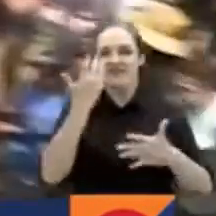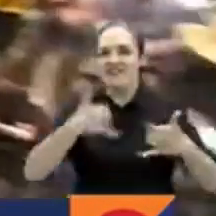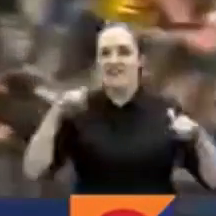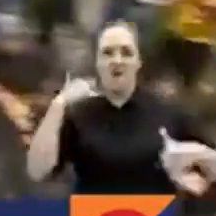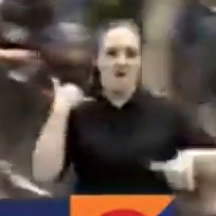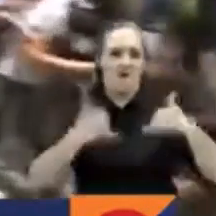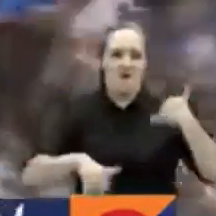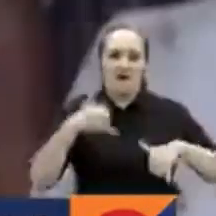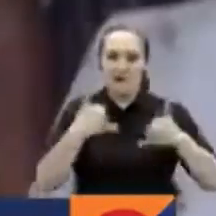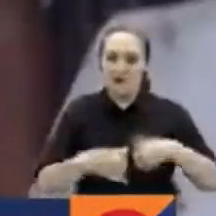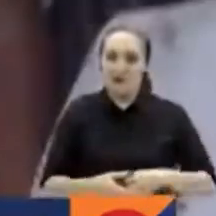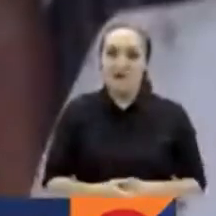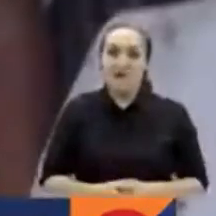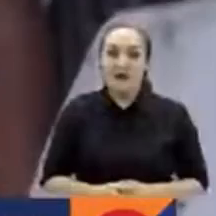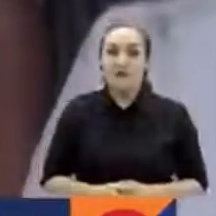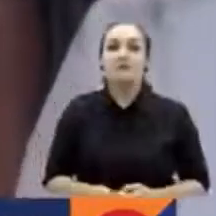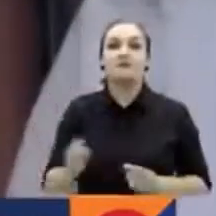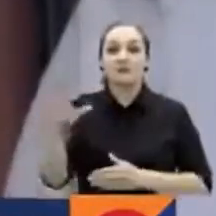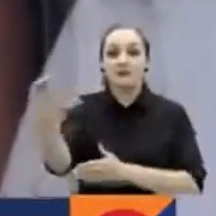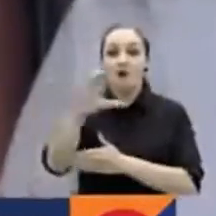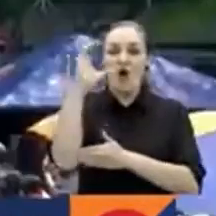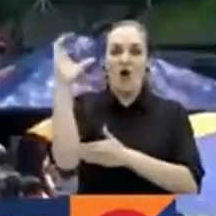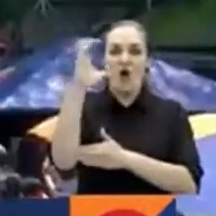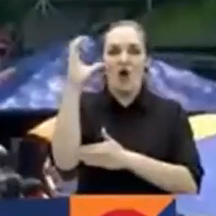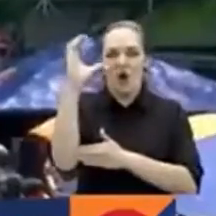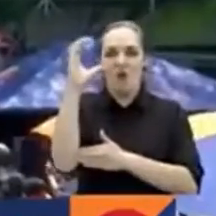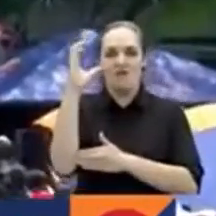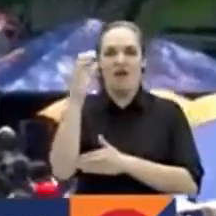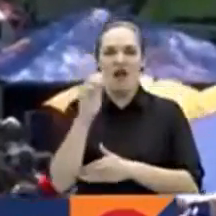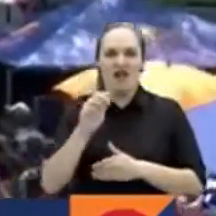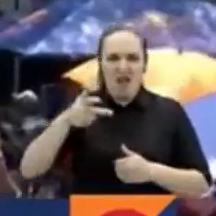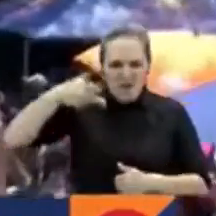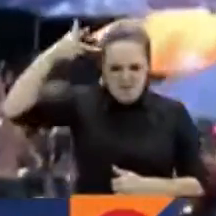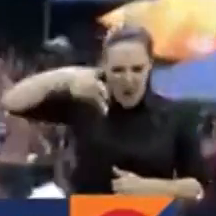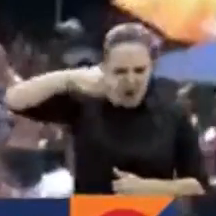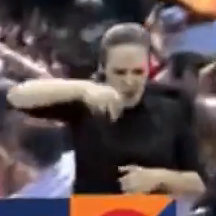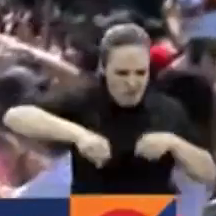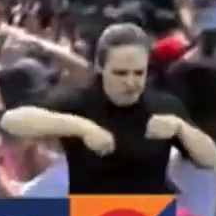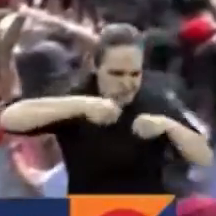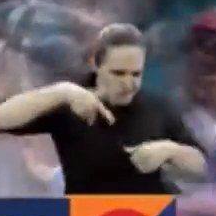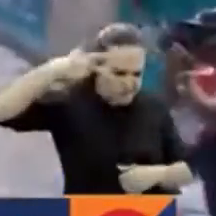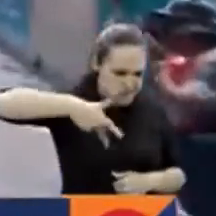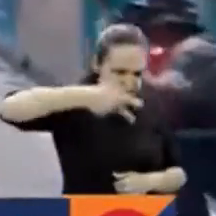Madrid. Además, Colombia dominó la competencia cerro abajo en Medellín.